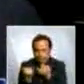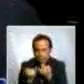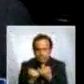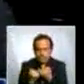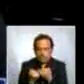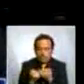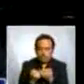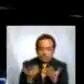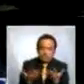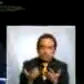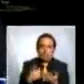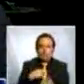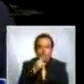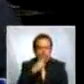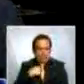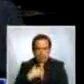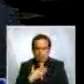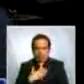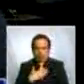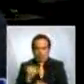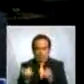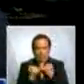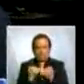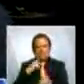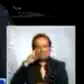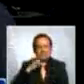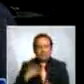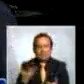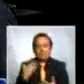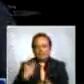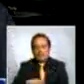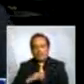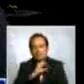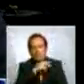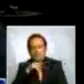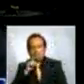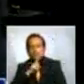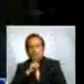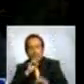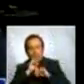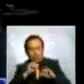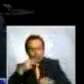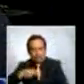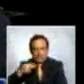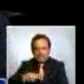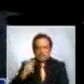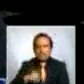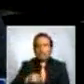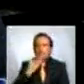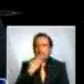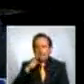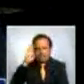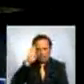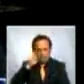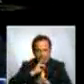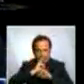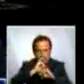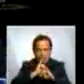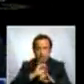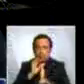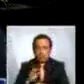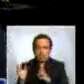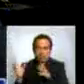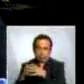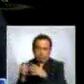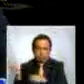son muy pocos, por lo menos de parte de nosotros. Sí sabemos lo que ha salido obviamente por la prensa en las últimas horas, lo que señaló la presidenta Bachelet, que podría incluso viajar con un